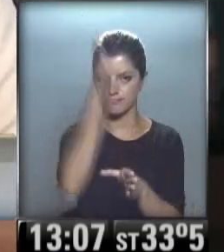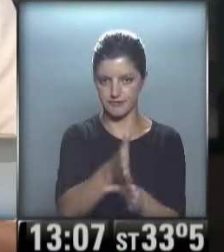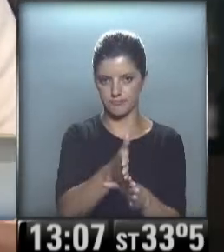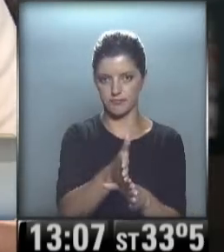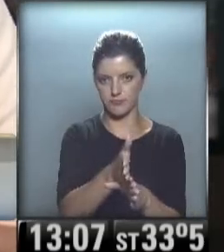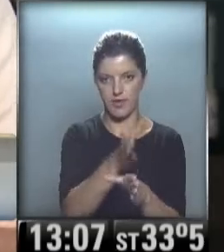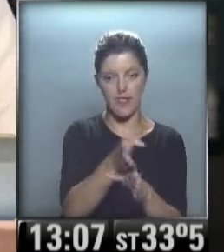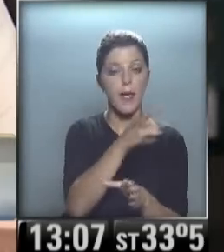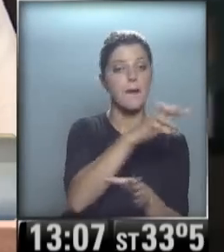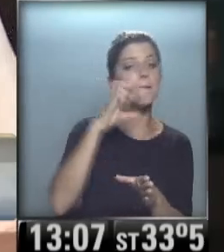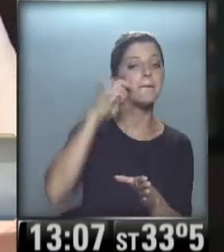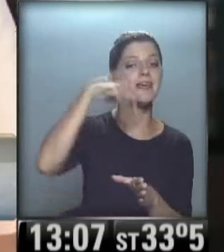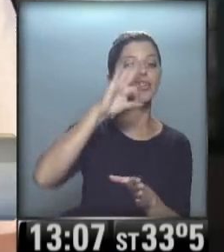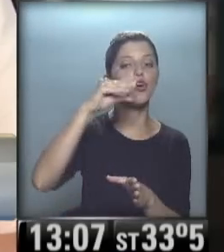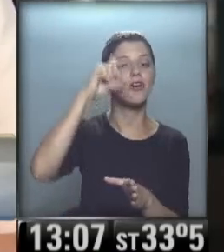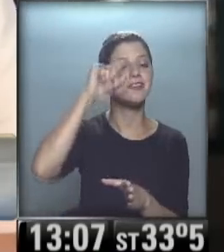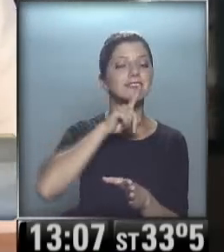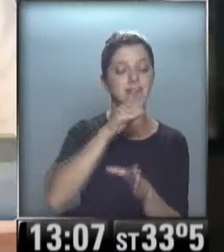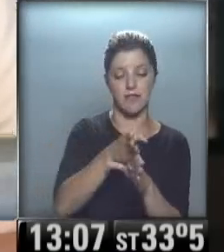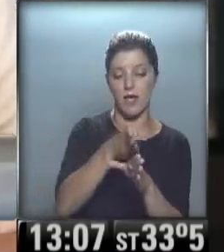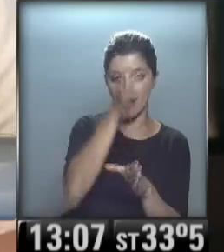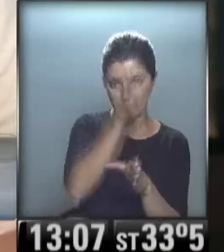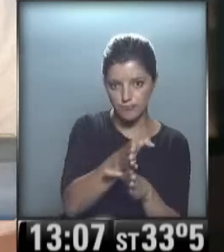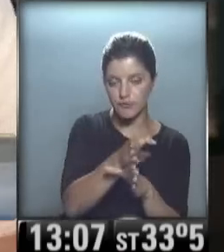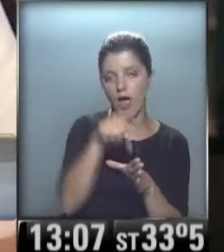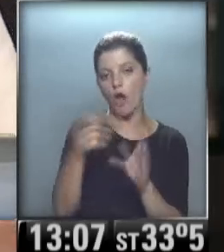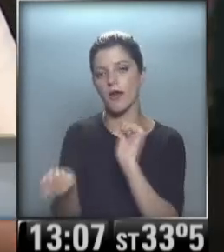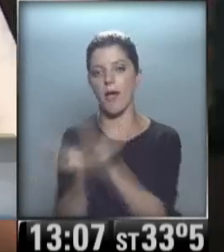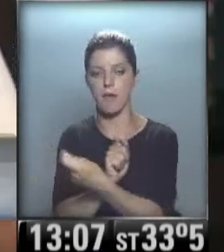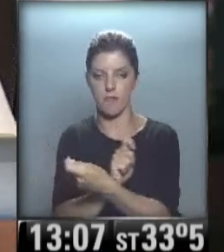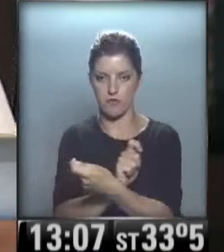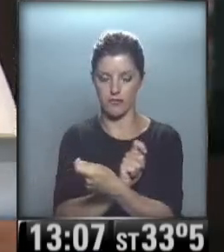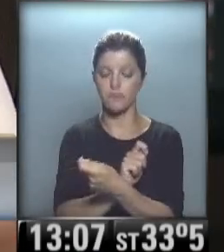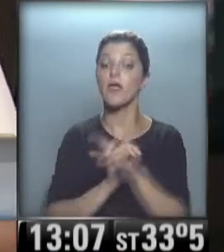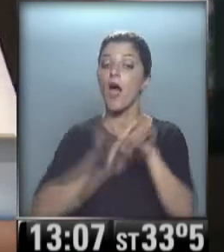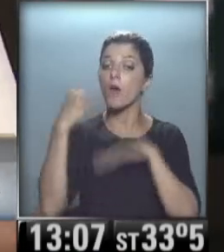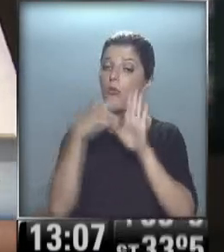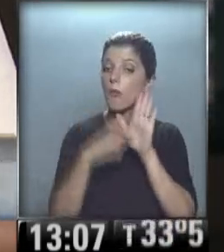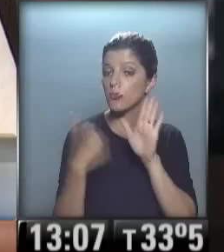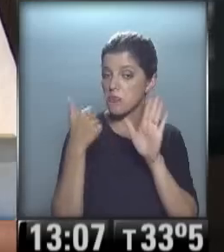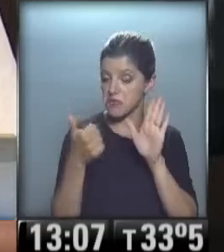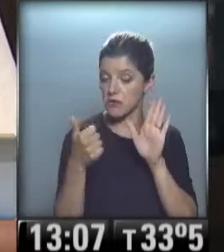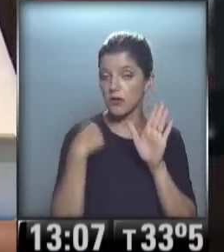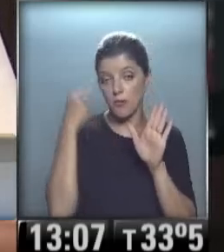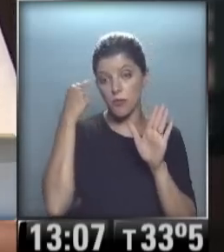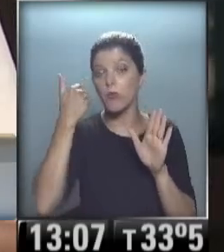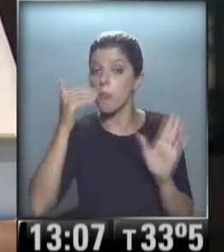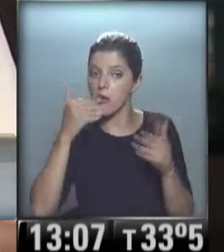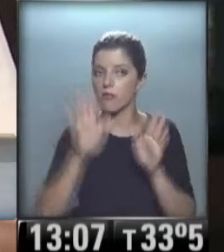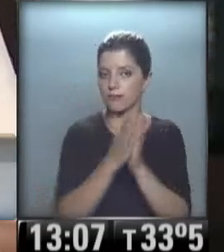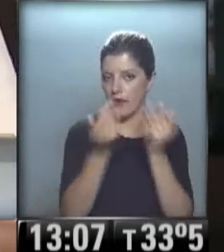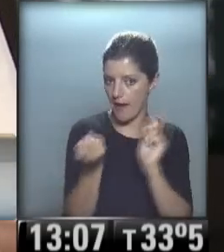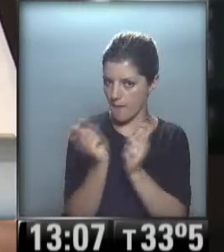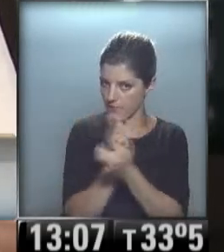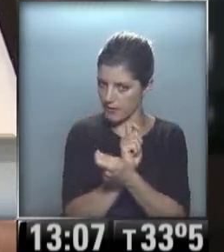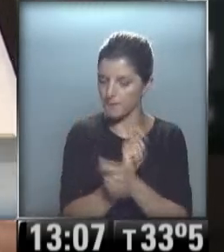pinochetista Y empezamos con otro hay varias cosas positivas en esto que darían a pensar que puede suceder por un lado